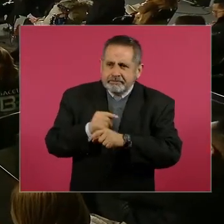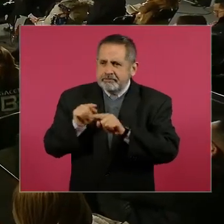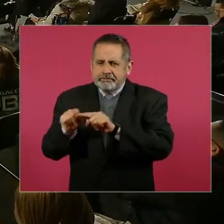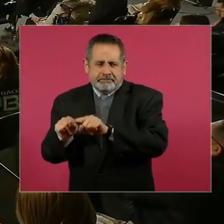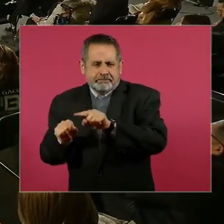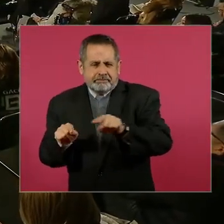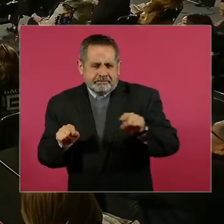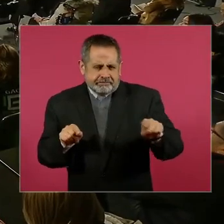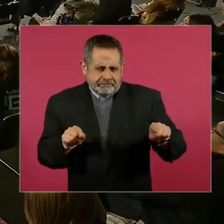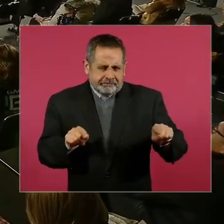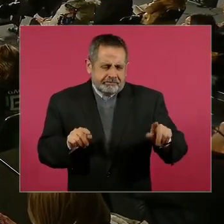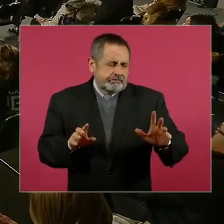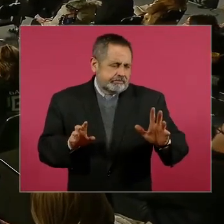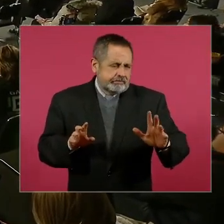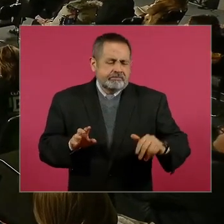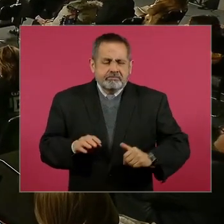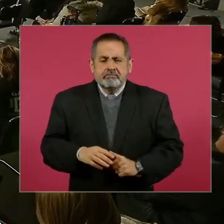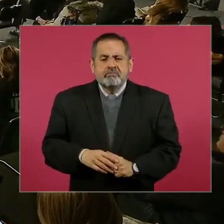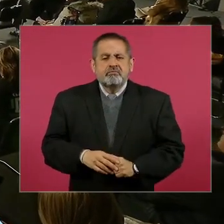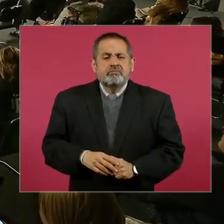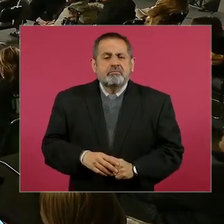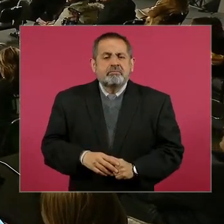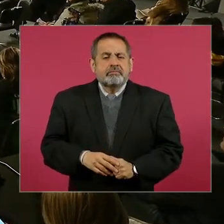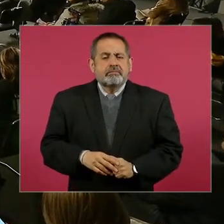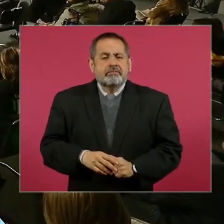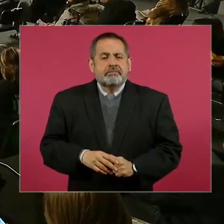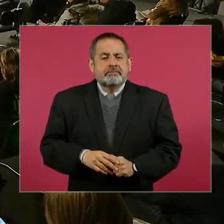siempre son